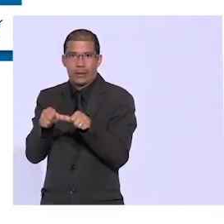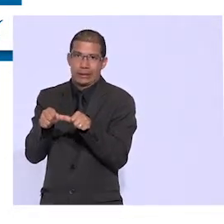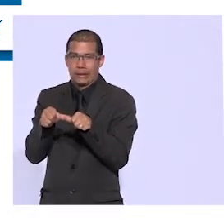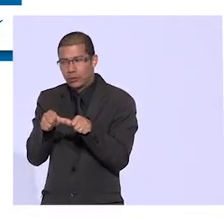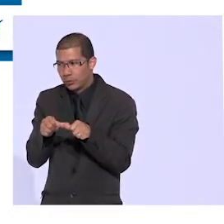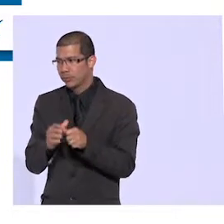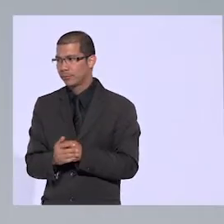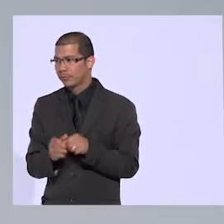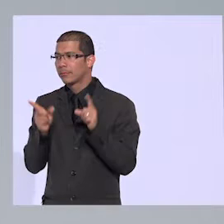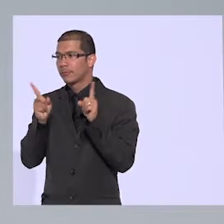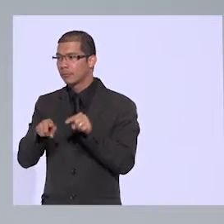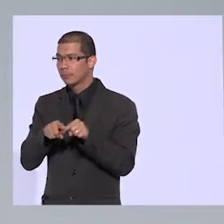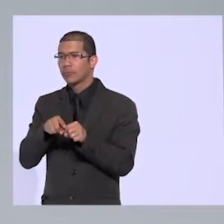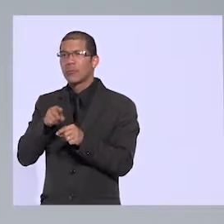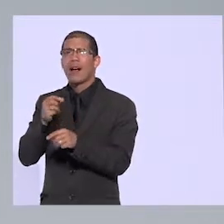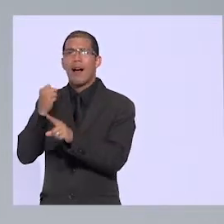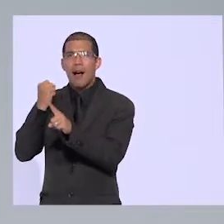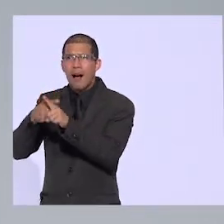curso.